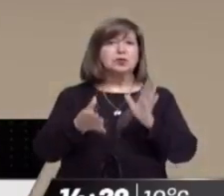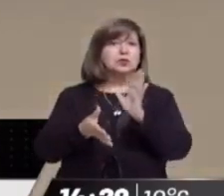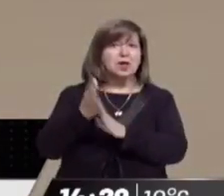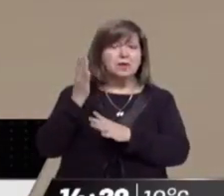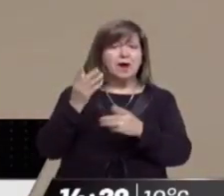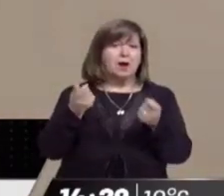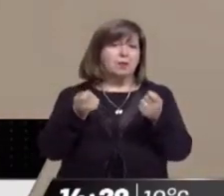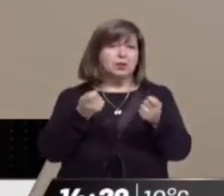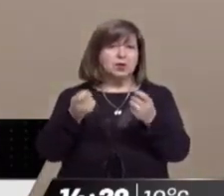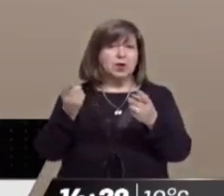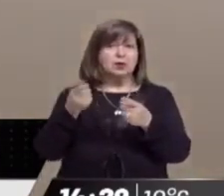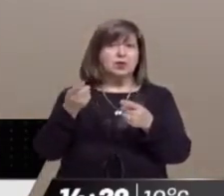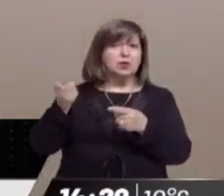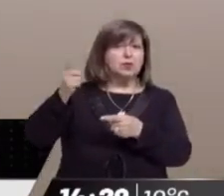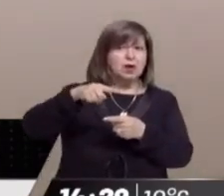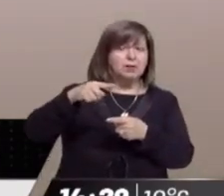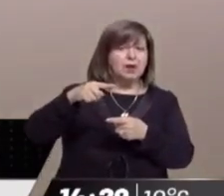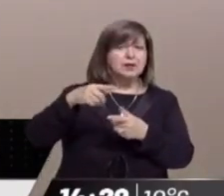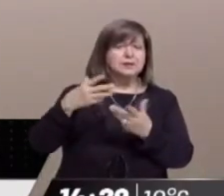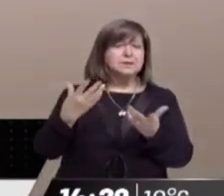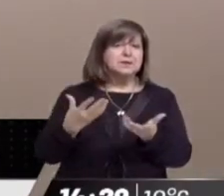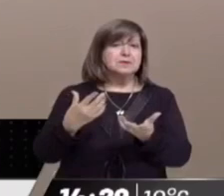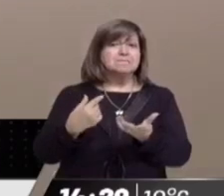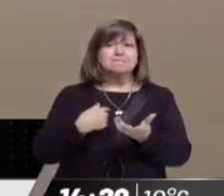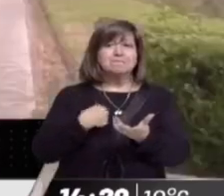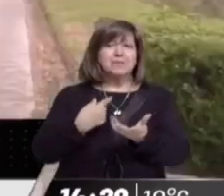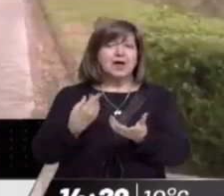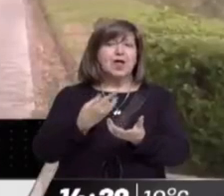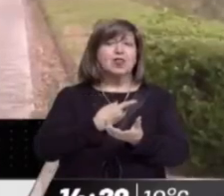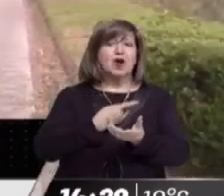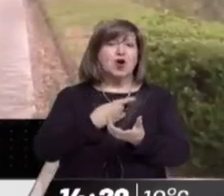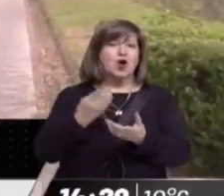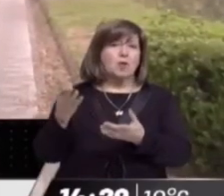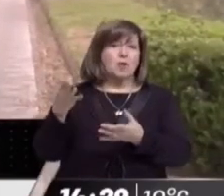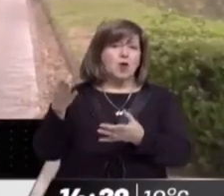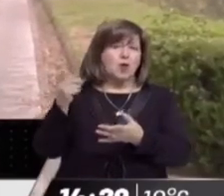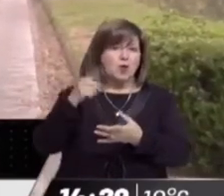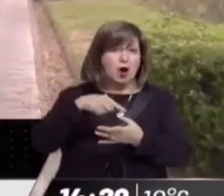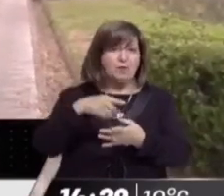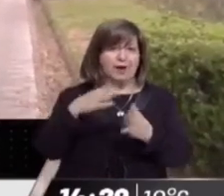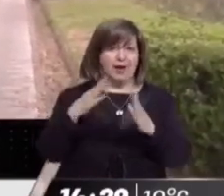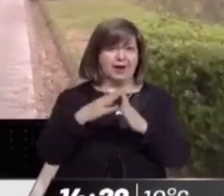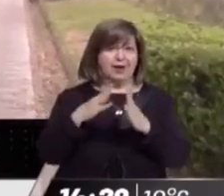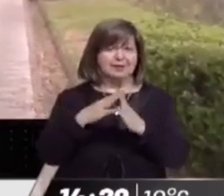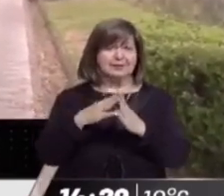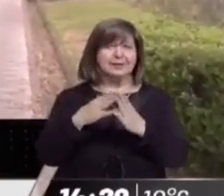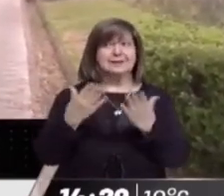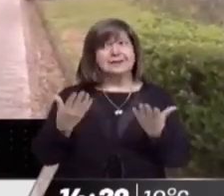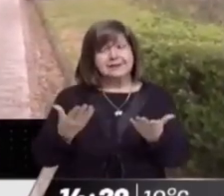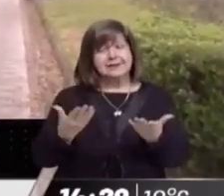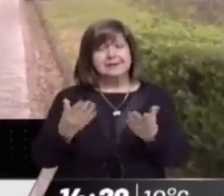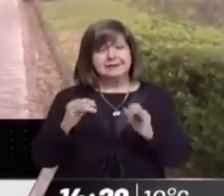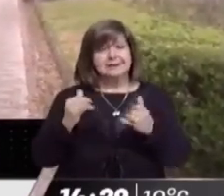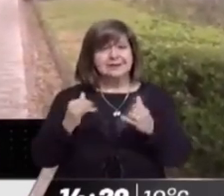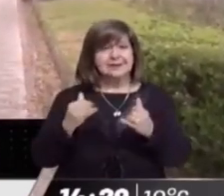justamente por este tipo de hechos? Y sí, ahora sí, porque como te dije